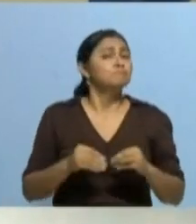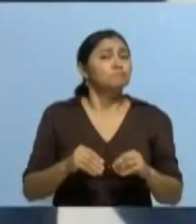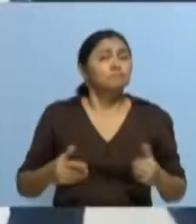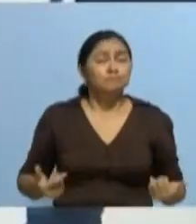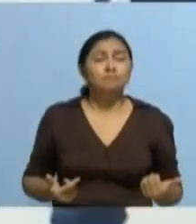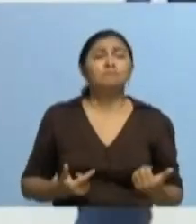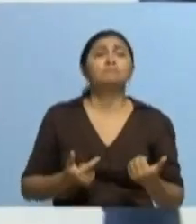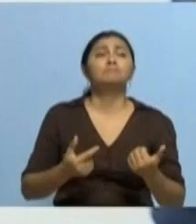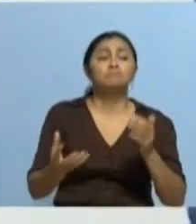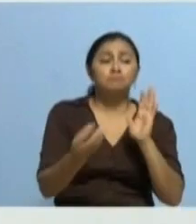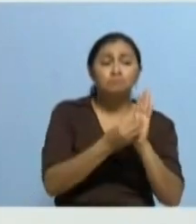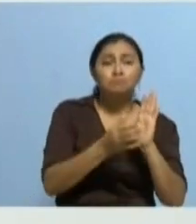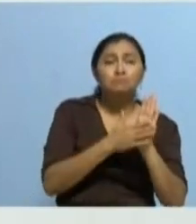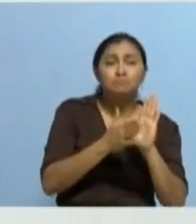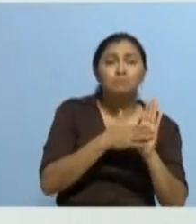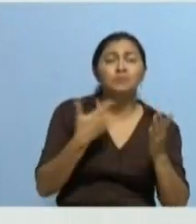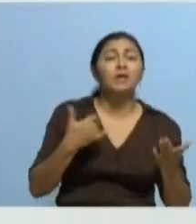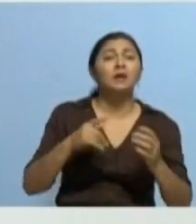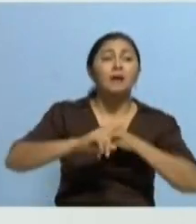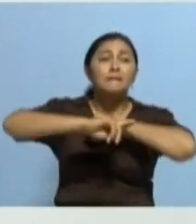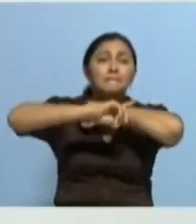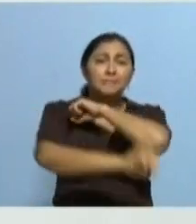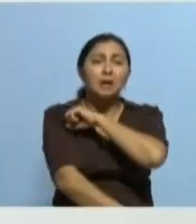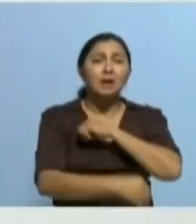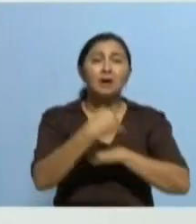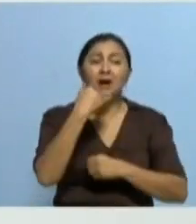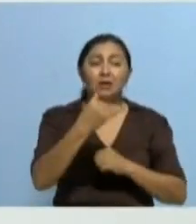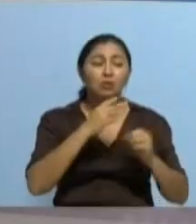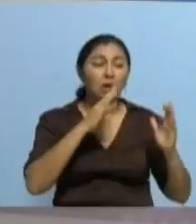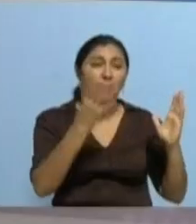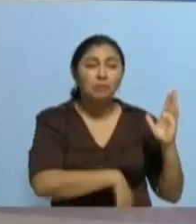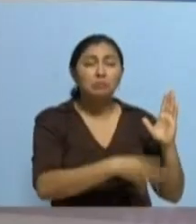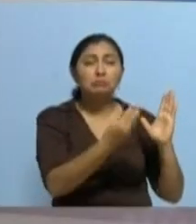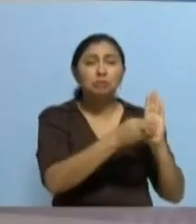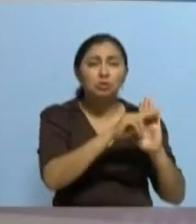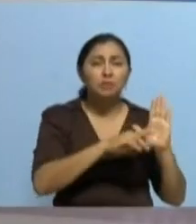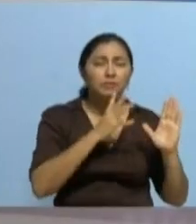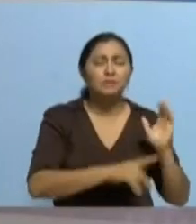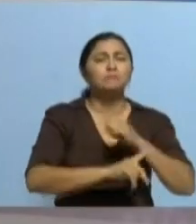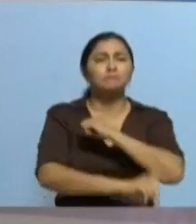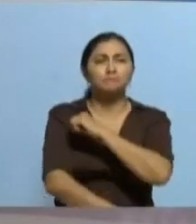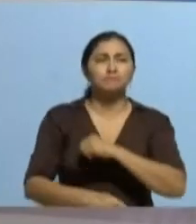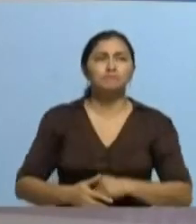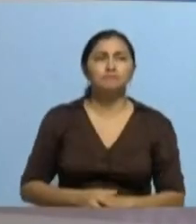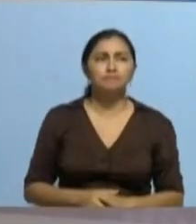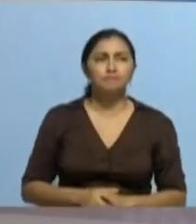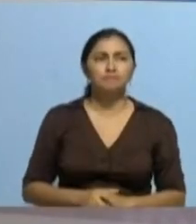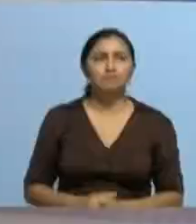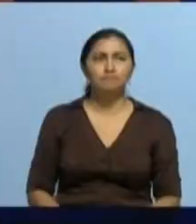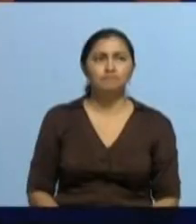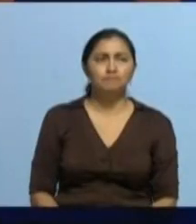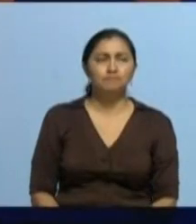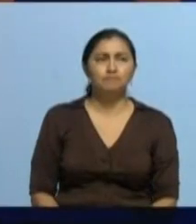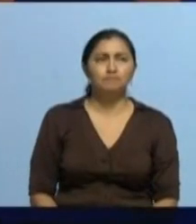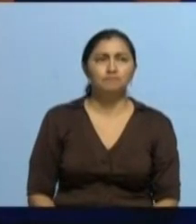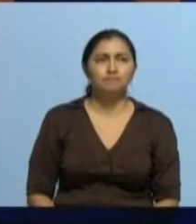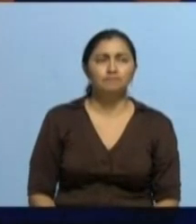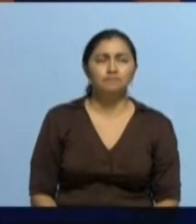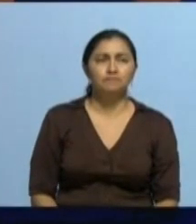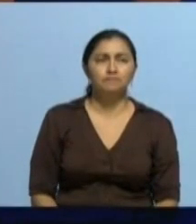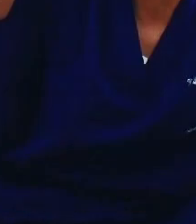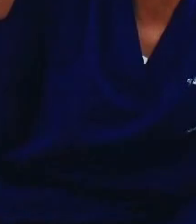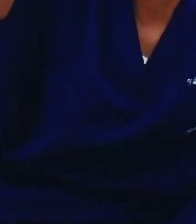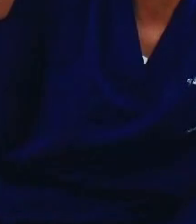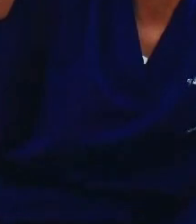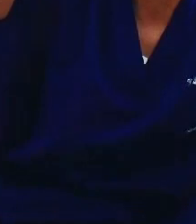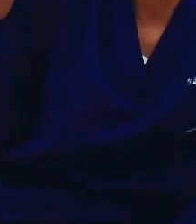un régimen sancionatorio para quienes incumplan las normas del Código. Estudia Ciencias de la Salud en la Universidad Metropolitana. Visita